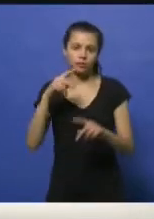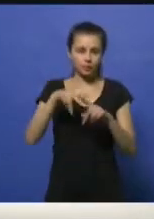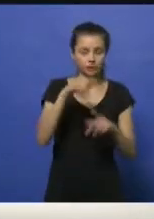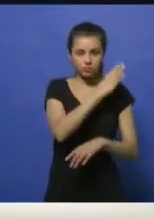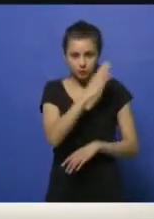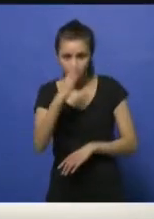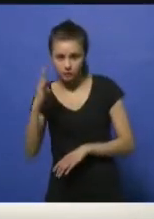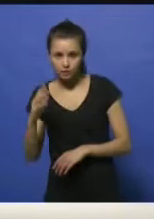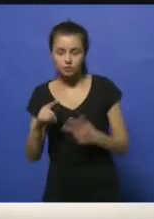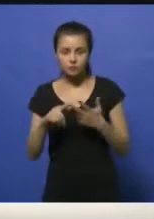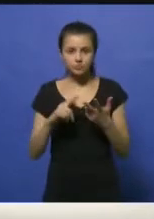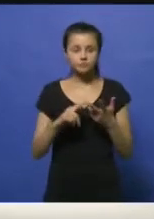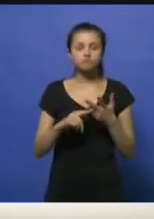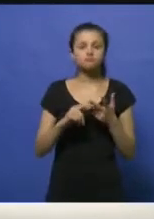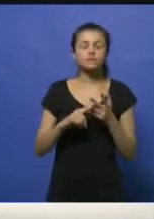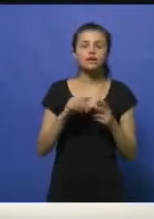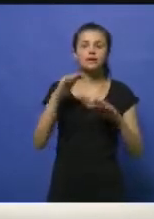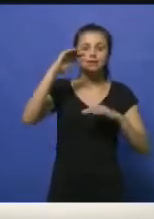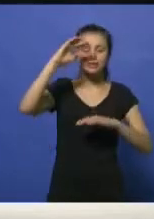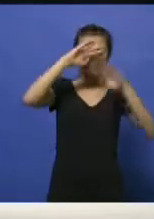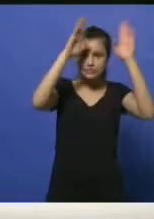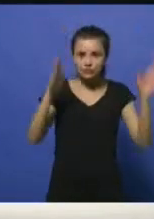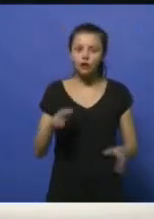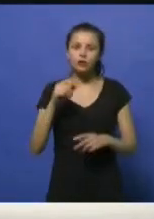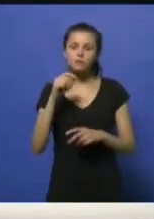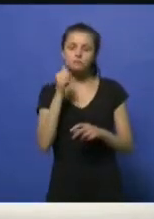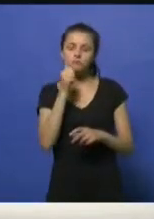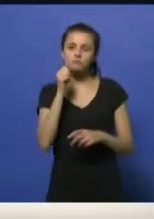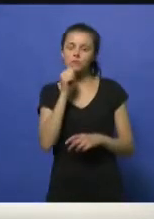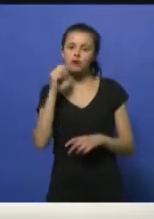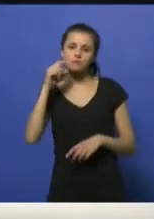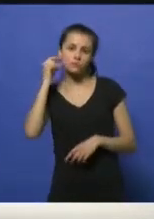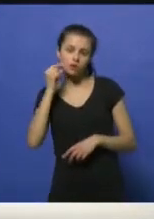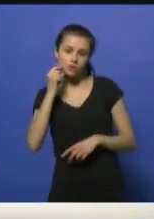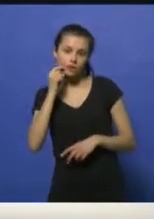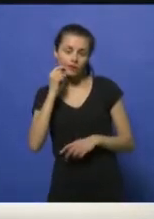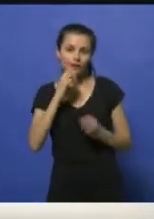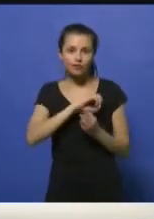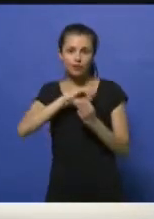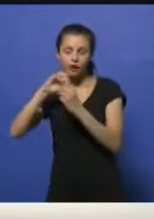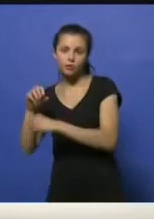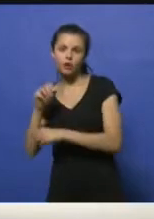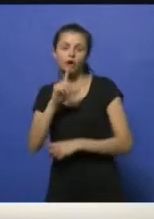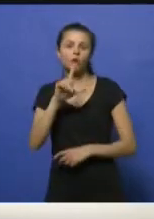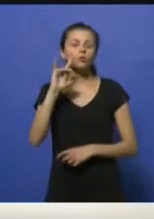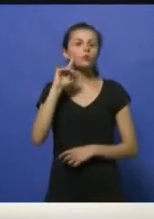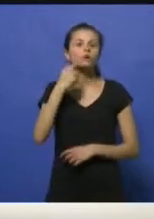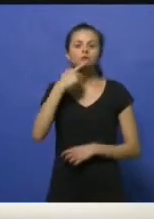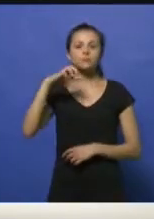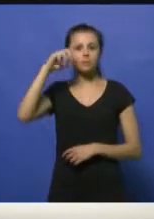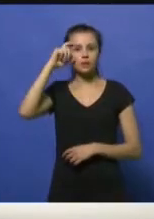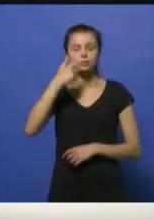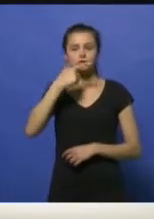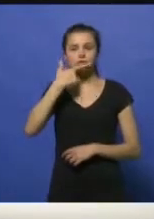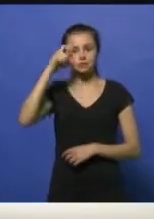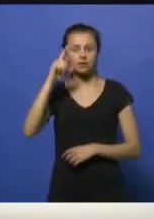que fue dentro del Bomarraca que se había no postergado, sino que se movió de escenario, lo de Luis Pérez Setti volvió a llenar el espacio en el que se